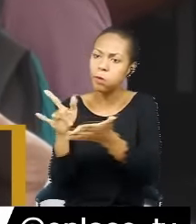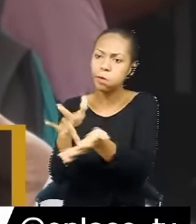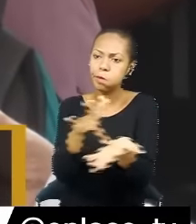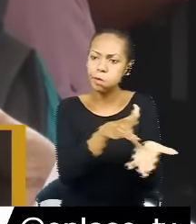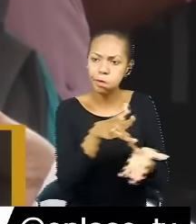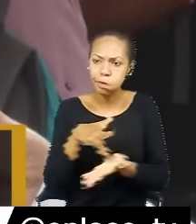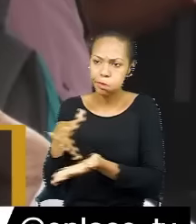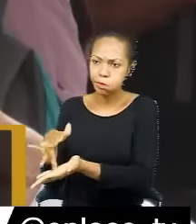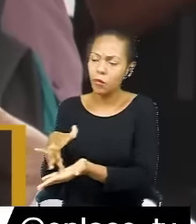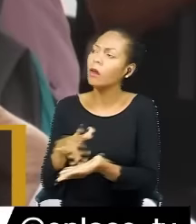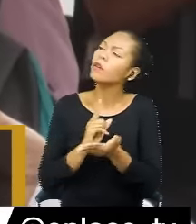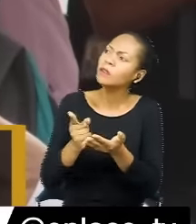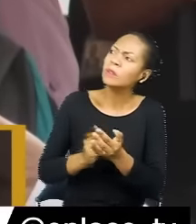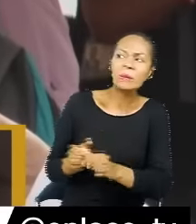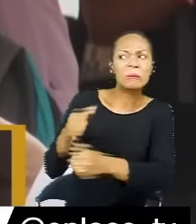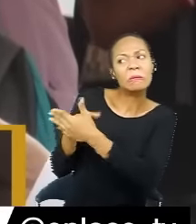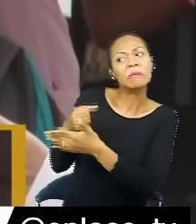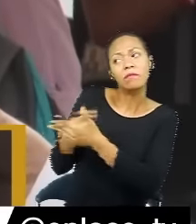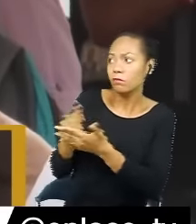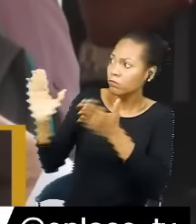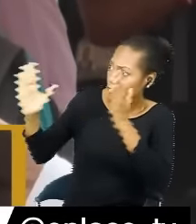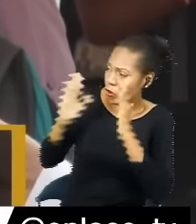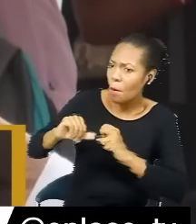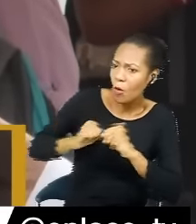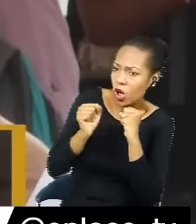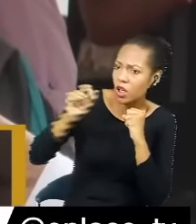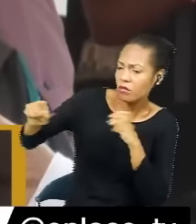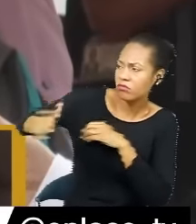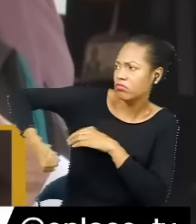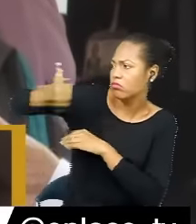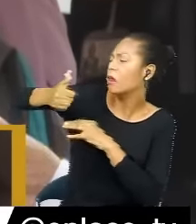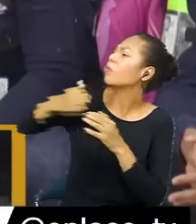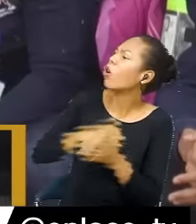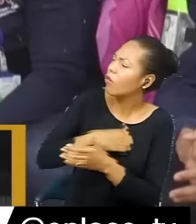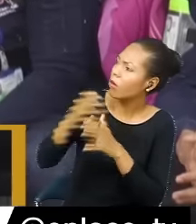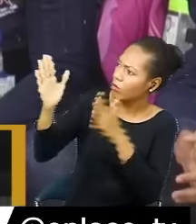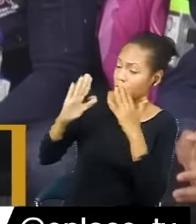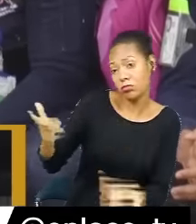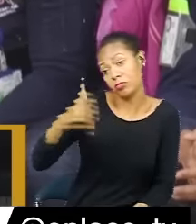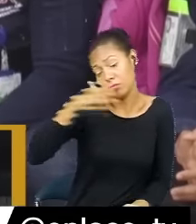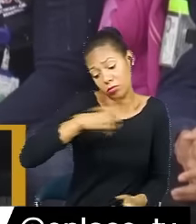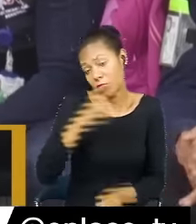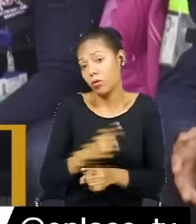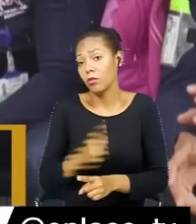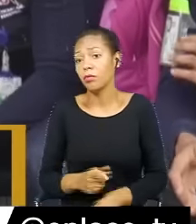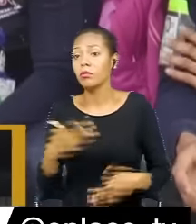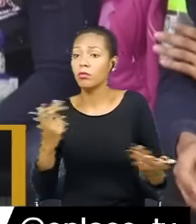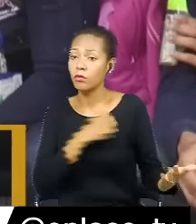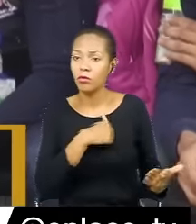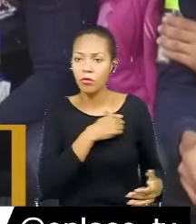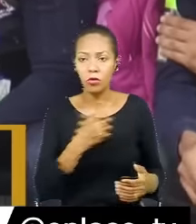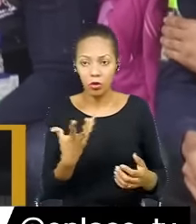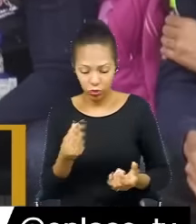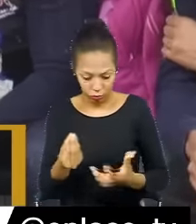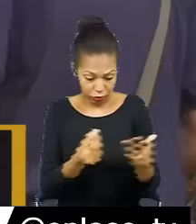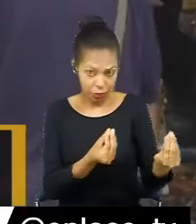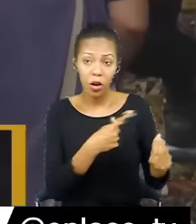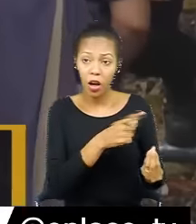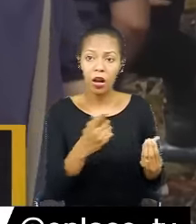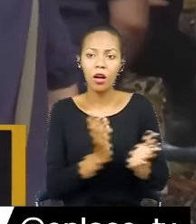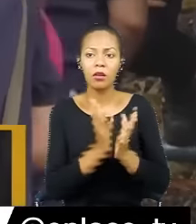general para que nos escuchen, para que sean escuchadas nuestras peticiones y para que por favor cumplan. Así las cosas, centenares de aprendices y un importante número